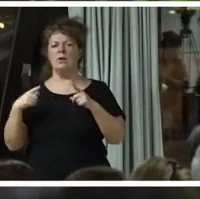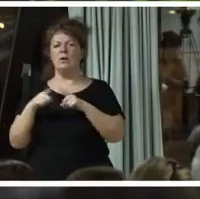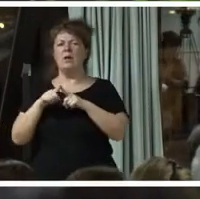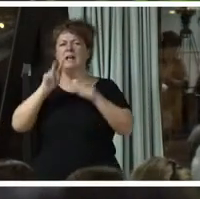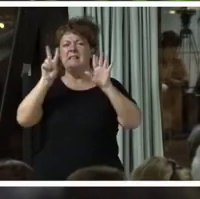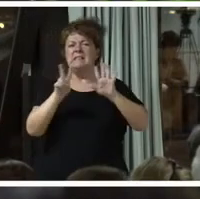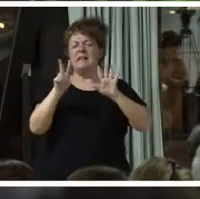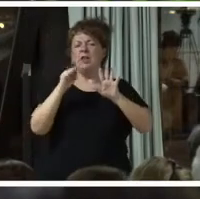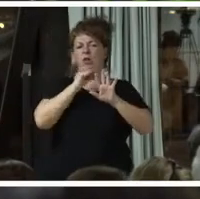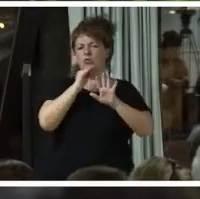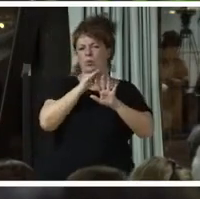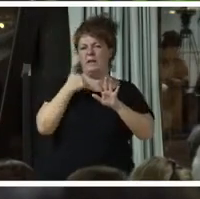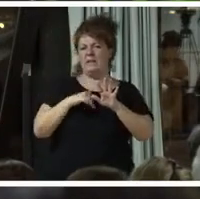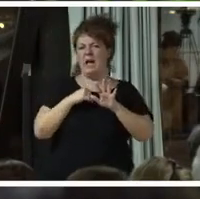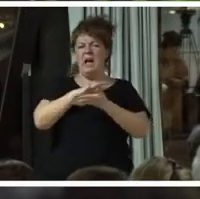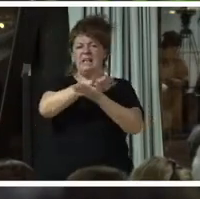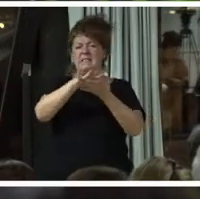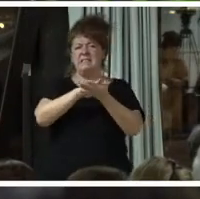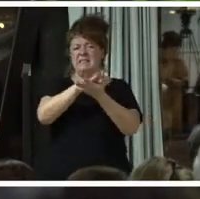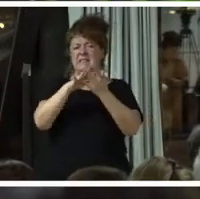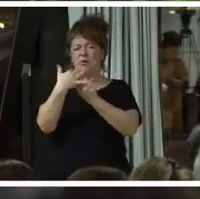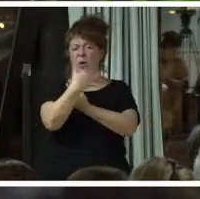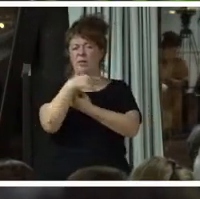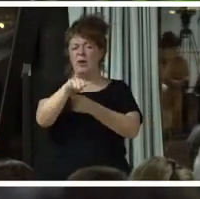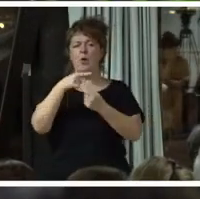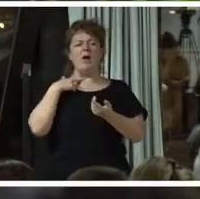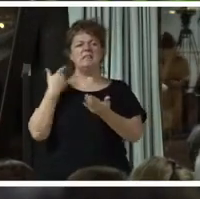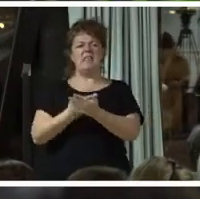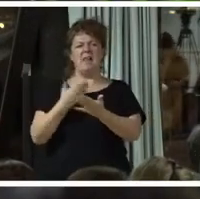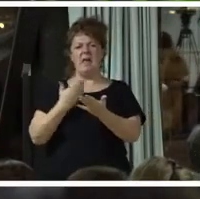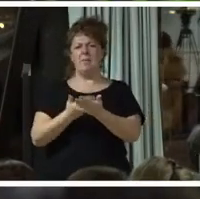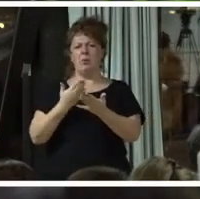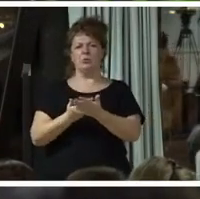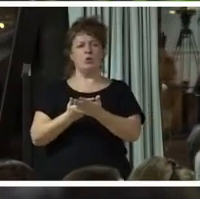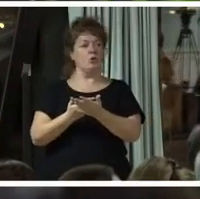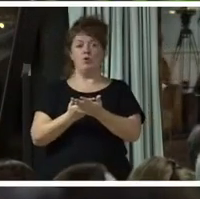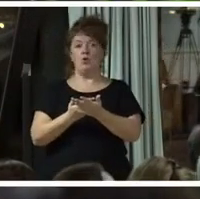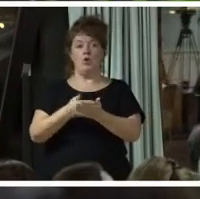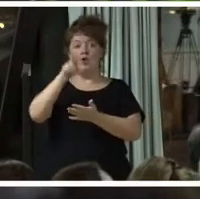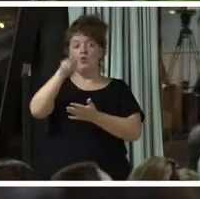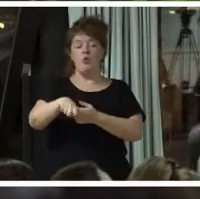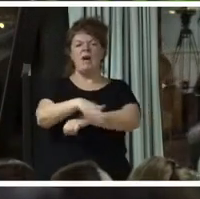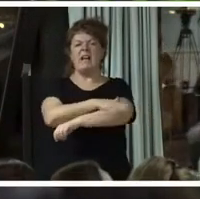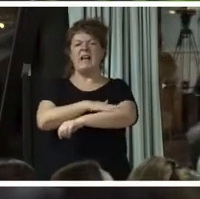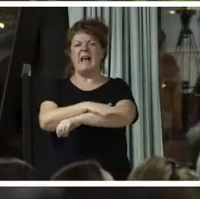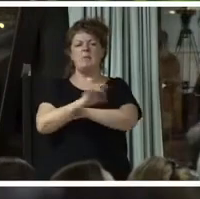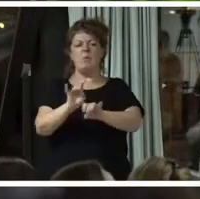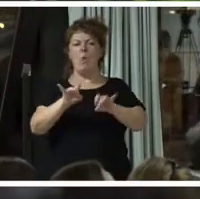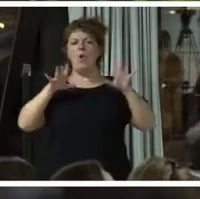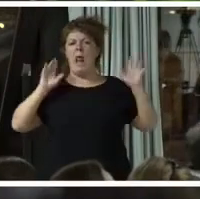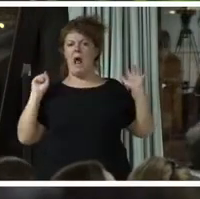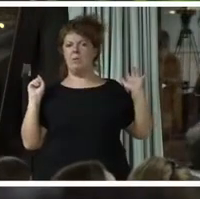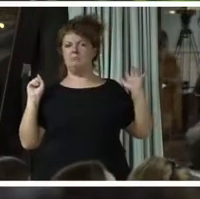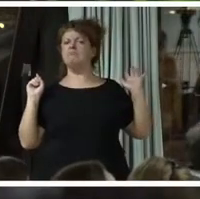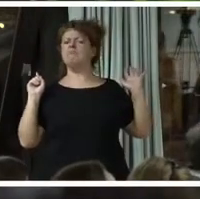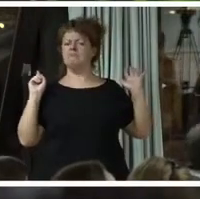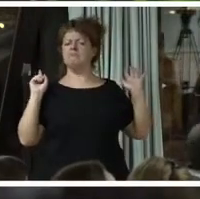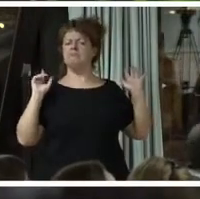del 7 de octubre una situación en la cual se ha demostrado ad que no es un régimen invulnerable